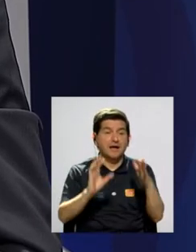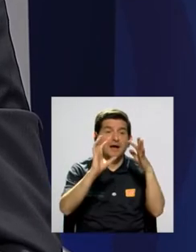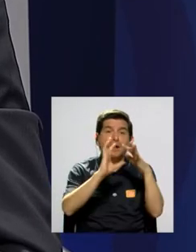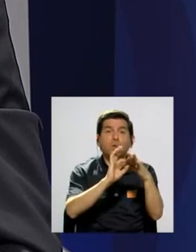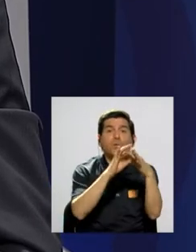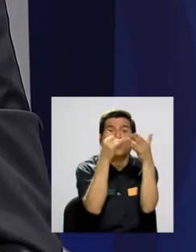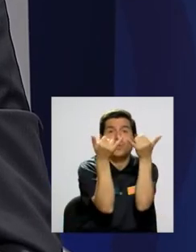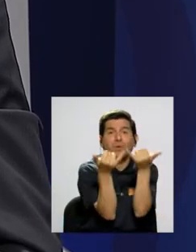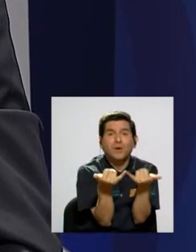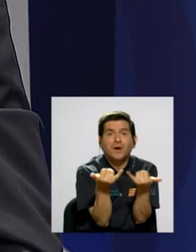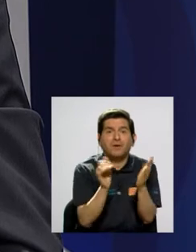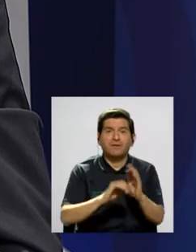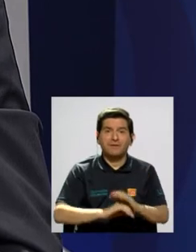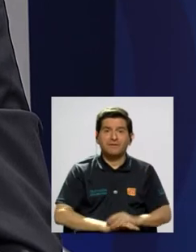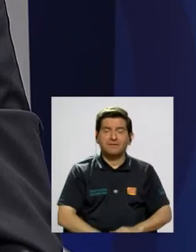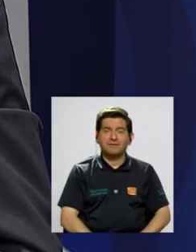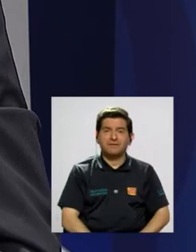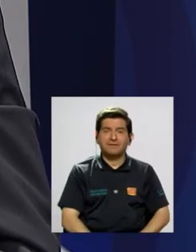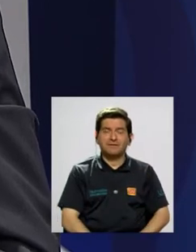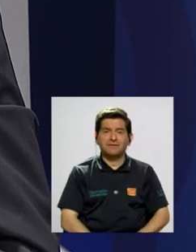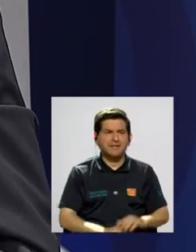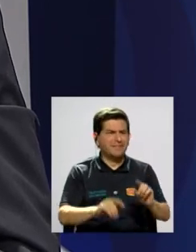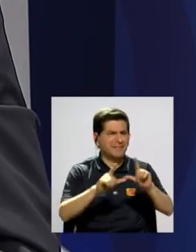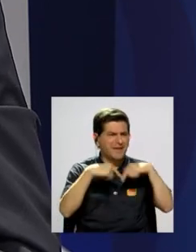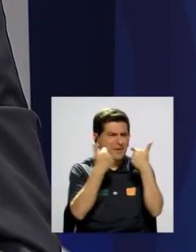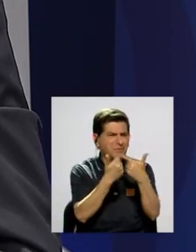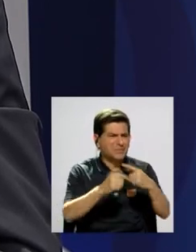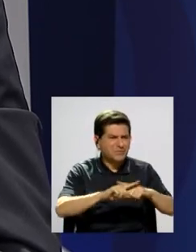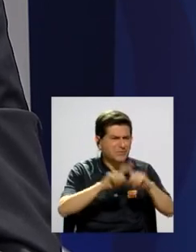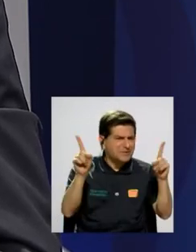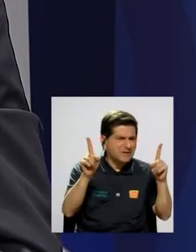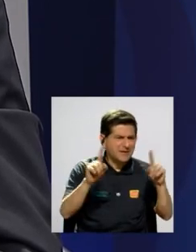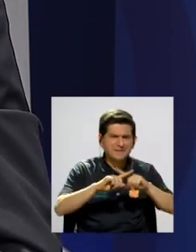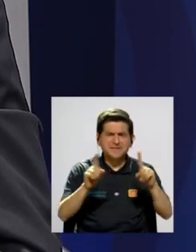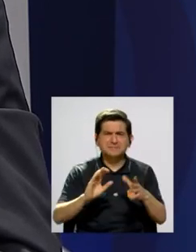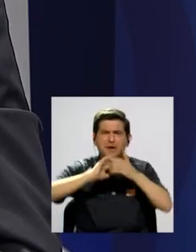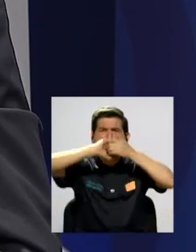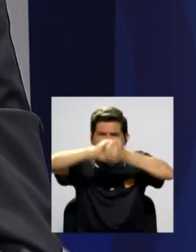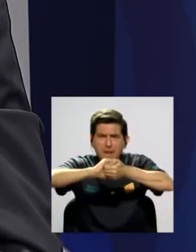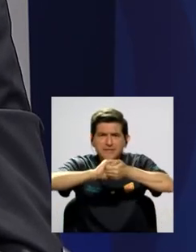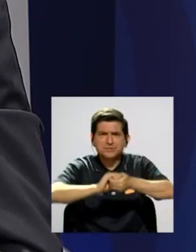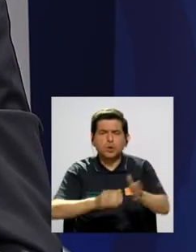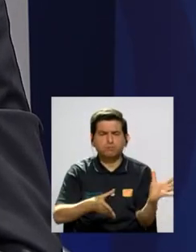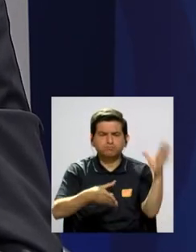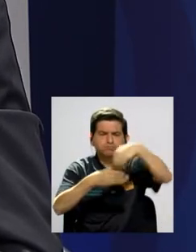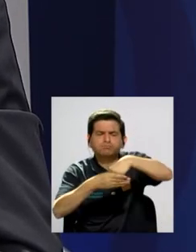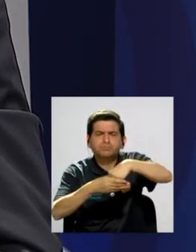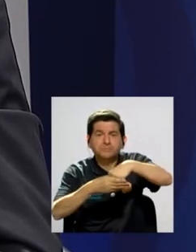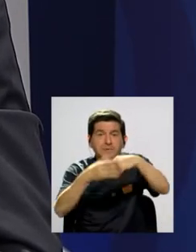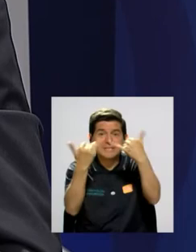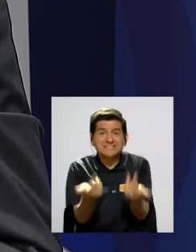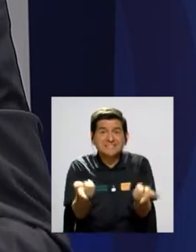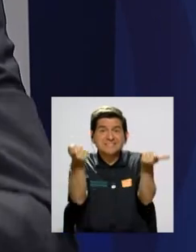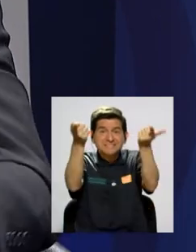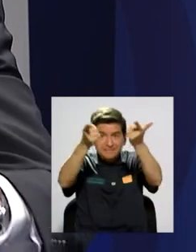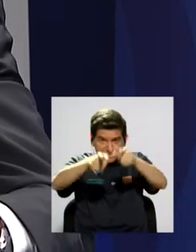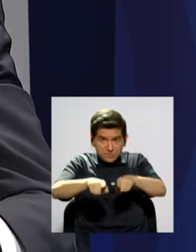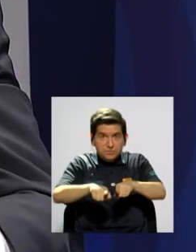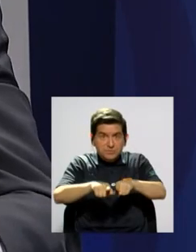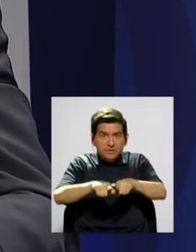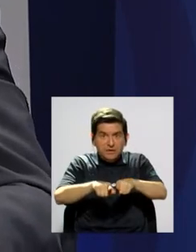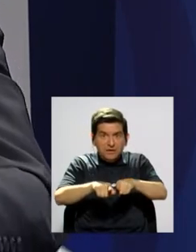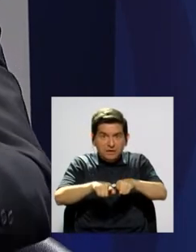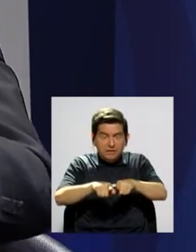de banderías diversas en una misma coalición. Y si eso ya se está dando, pues entonces más